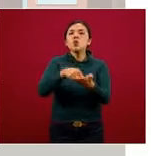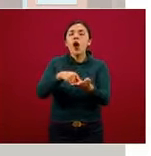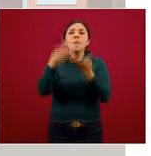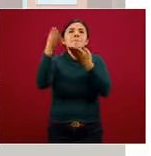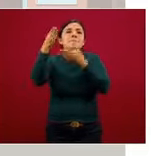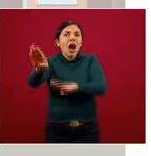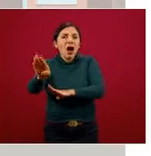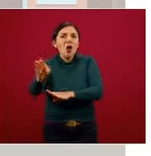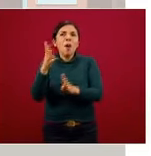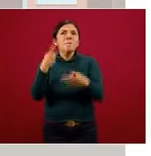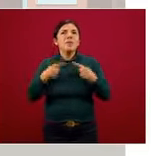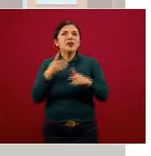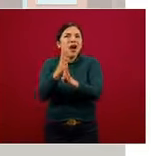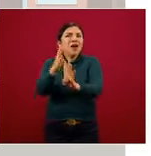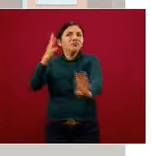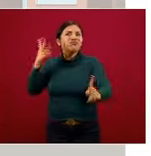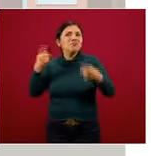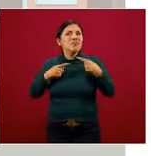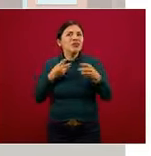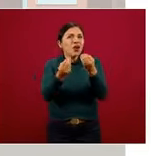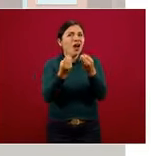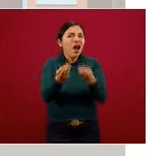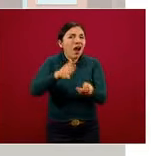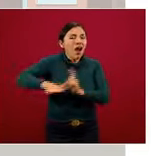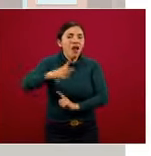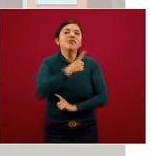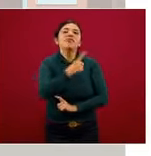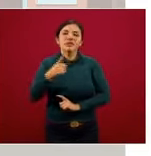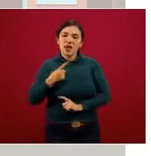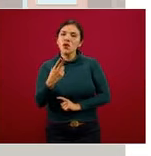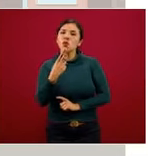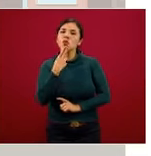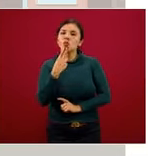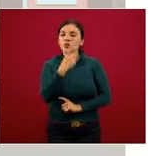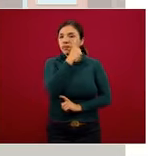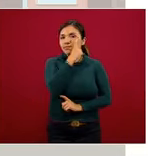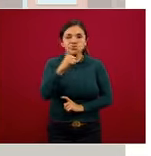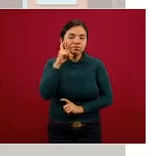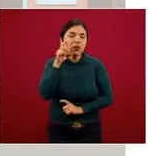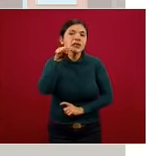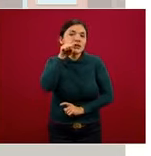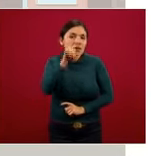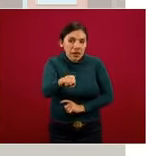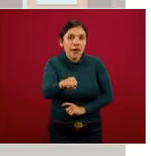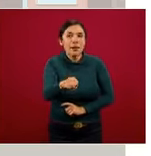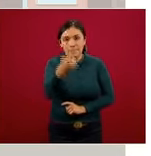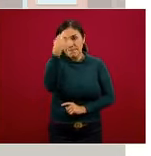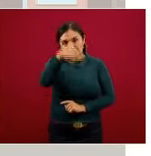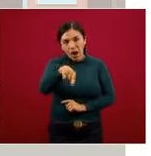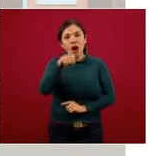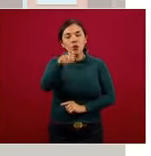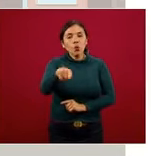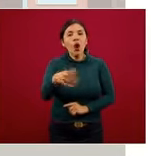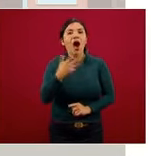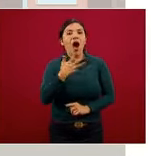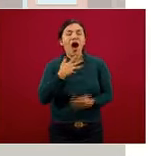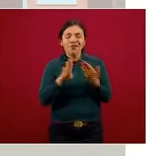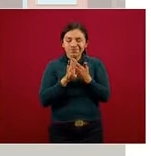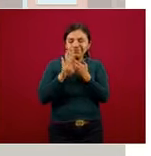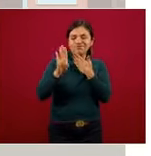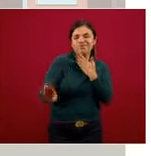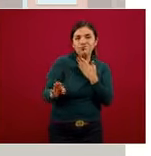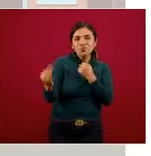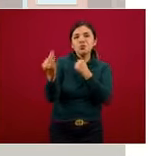sucursal bancaria que puede ser pequeña, entonces hay que usar el cubreboca para tener una